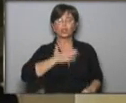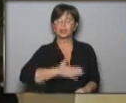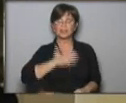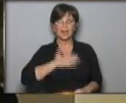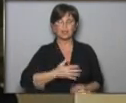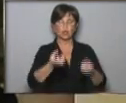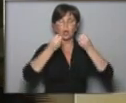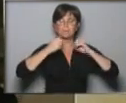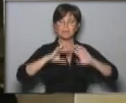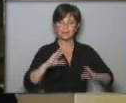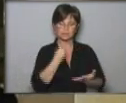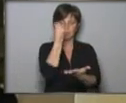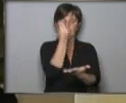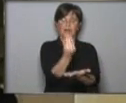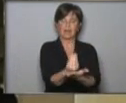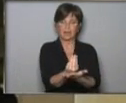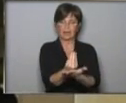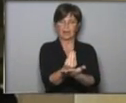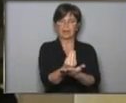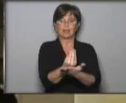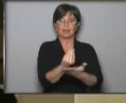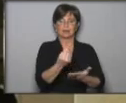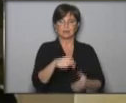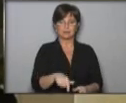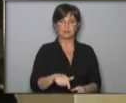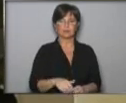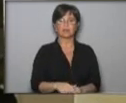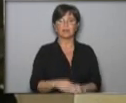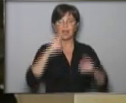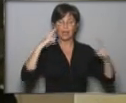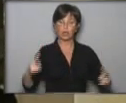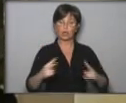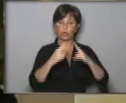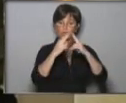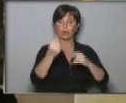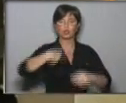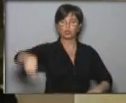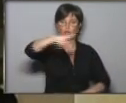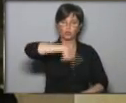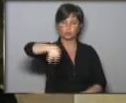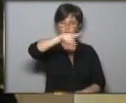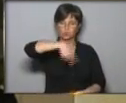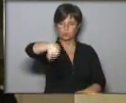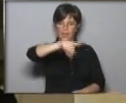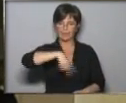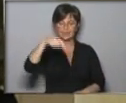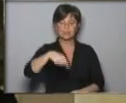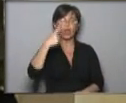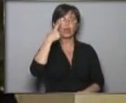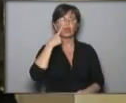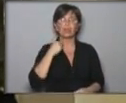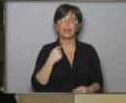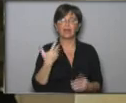al comienzo de mi ministerio en la sede de Pedro de encontrarme con ustedes en estos días